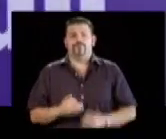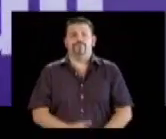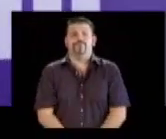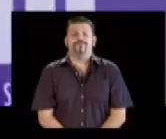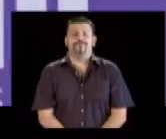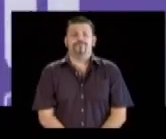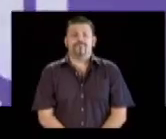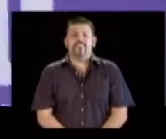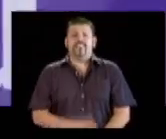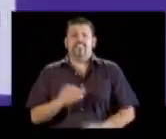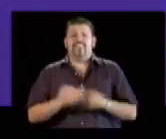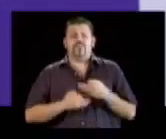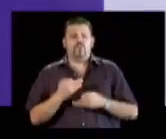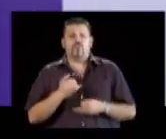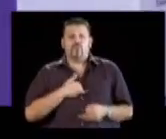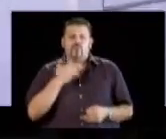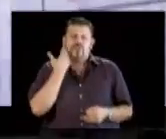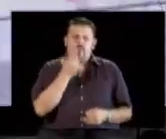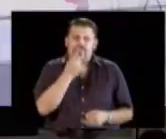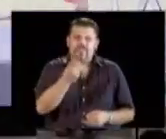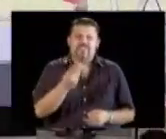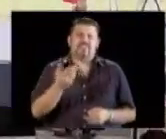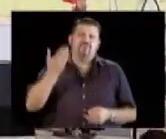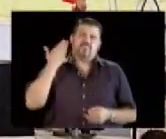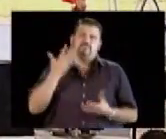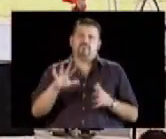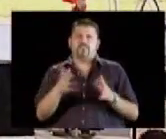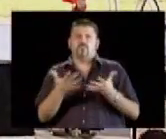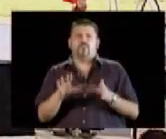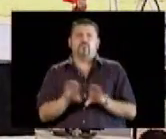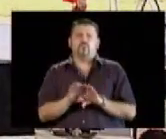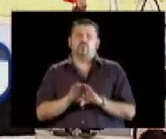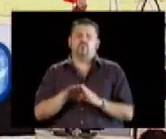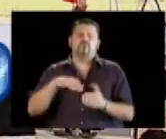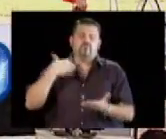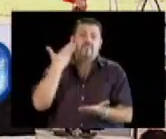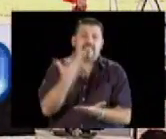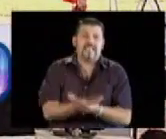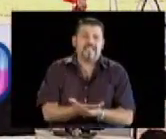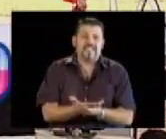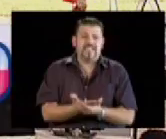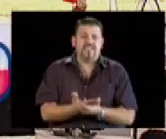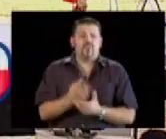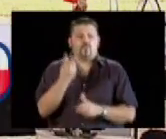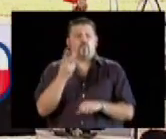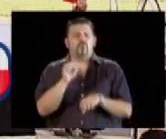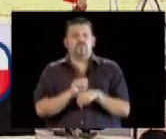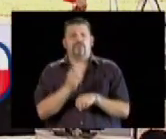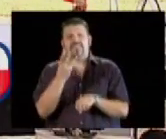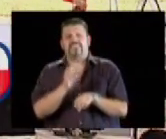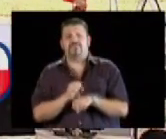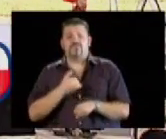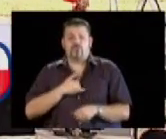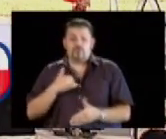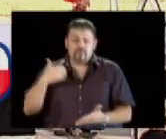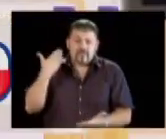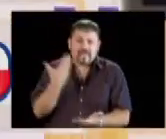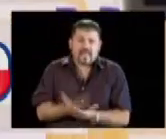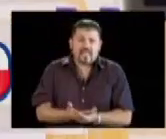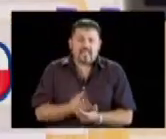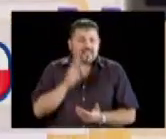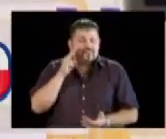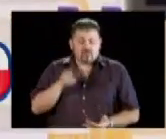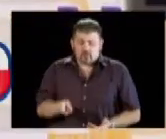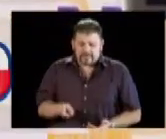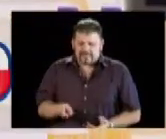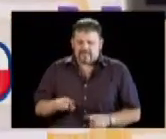Sí. Yo el mundo quiero decirles, yo me caí hace 2 semanas y media, casi 3 semanas. Me caí en un agujero que no vi,